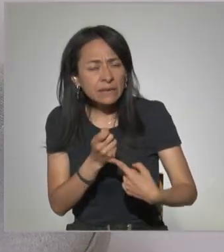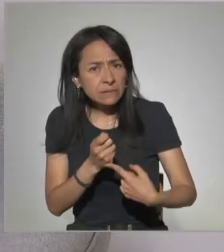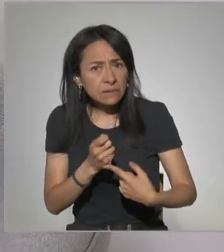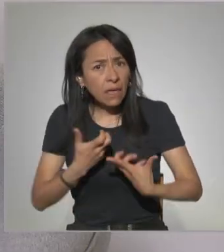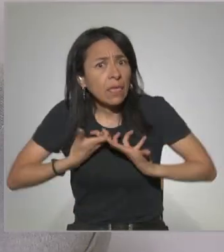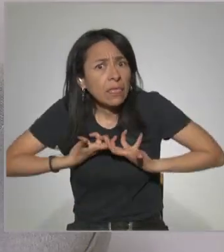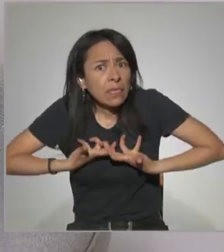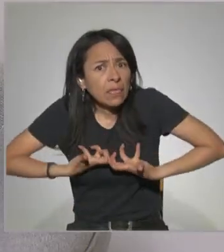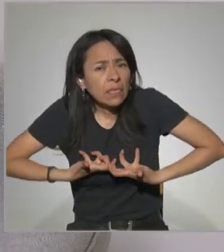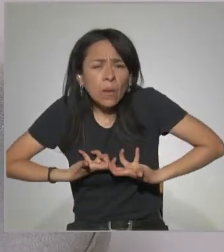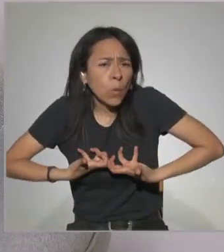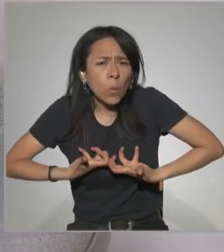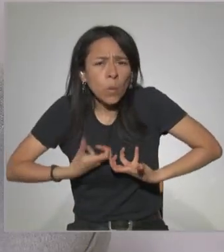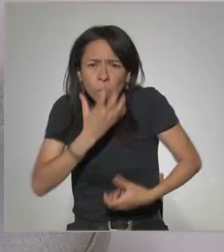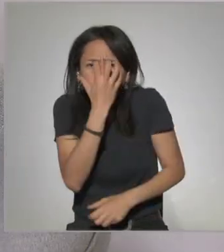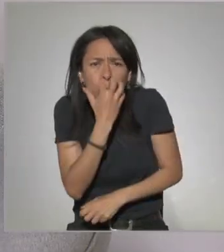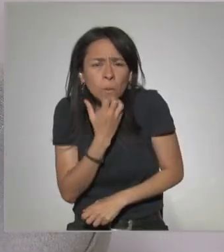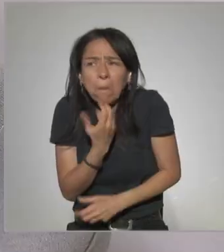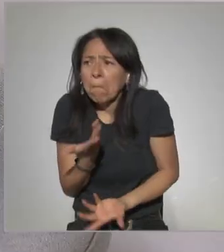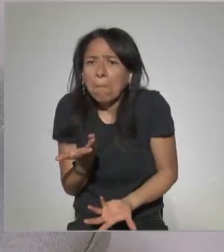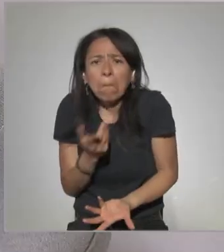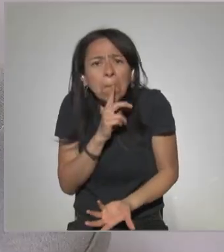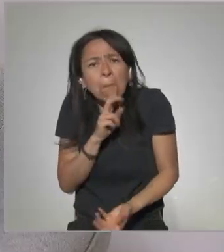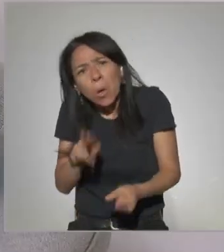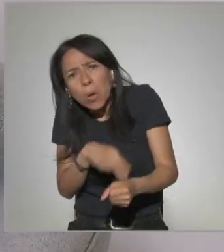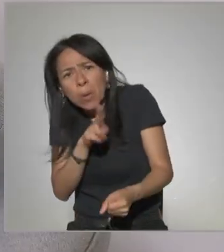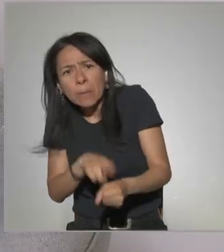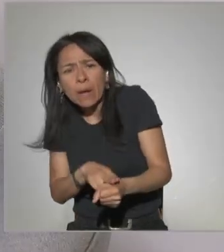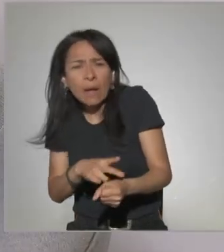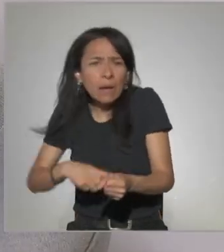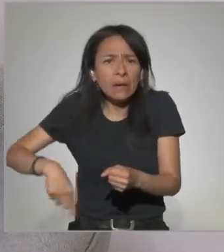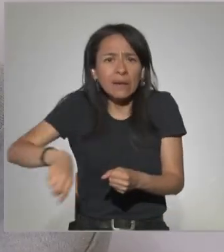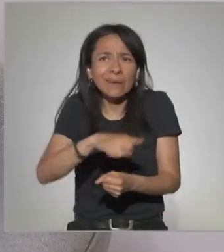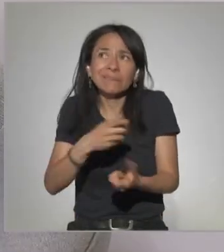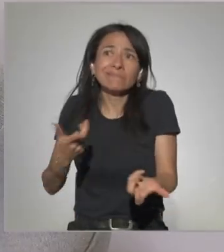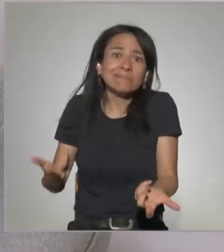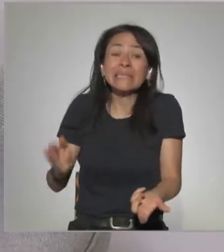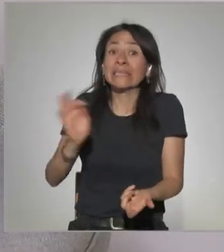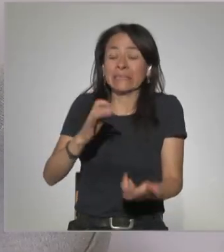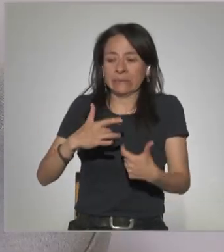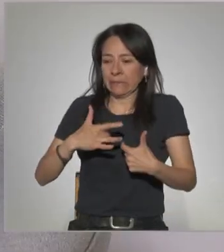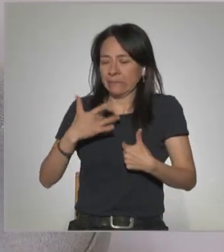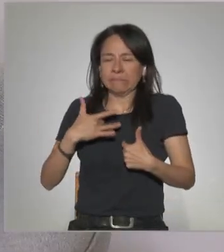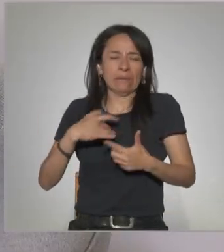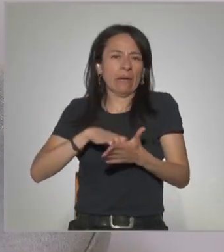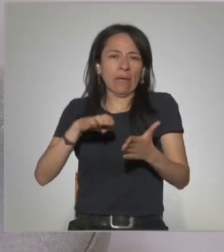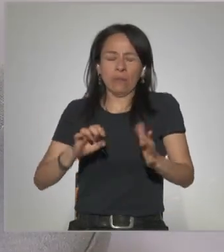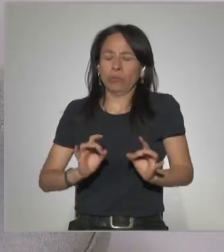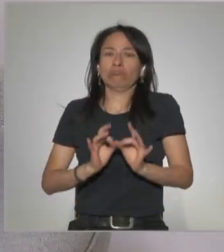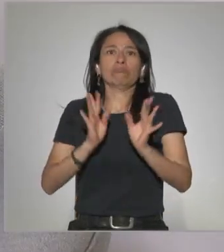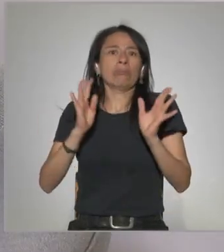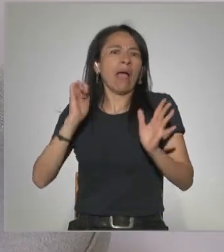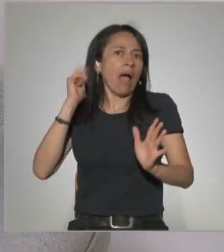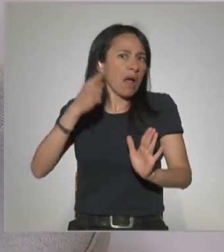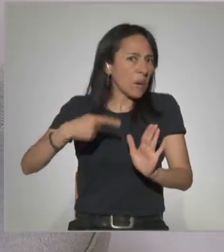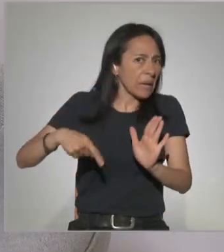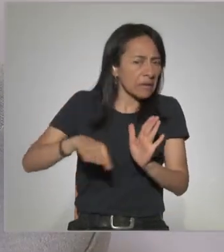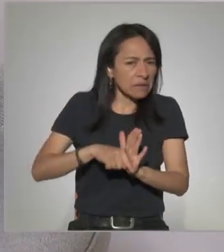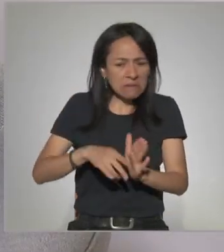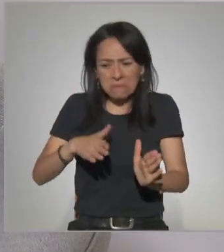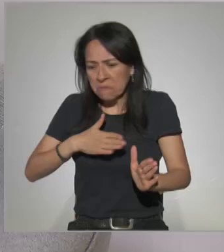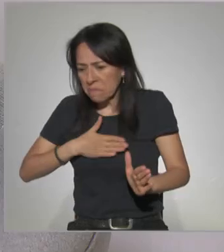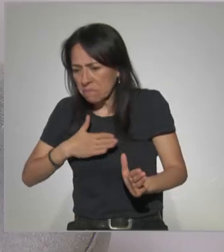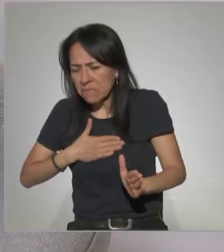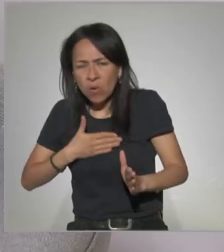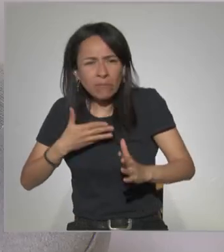humano, ¿no? Y es normal y es esperado. Si ahorita, no sé, algo malo me pasara, pues evidentemente voy a reaccionar.